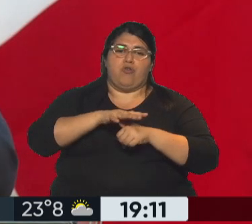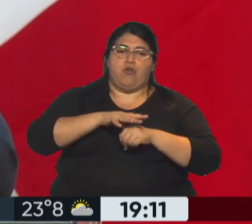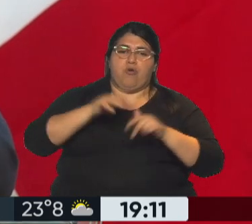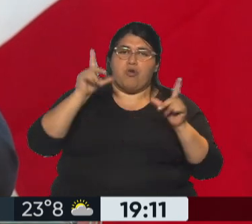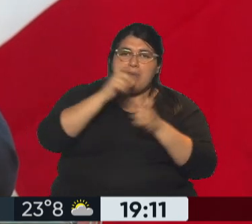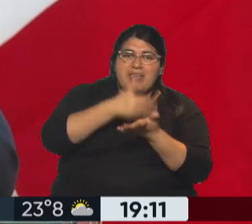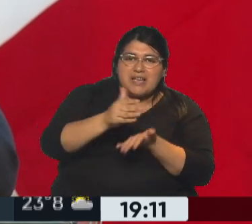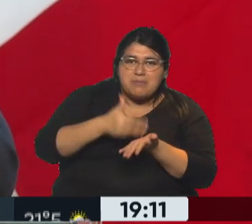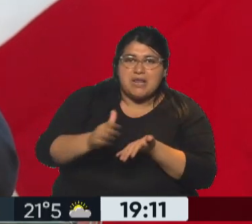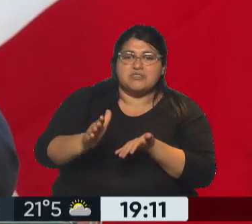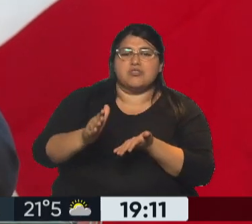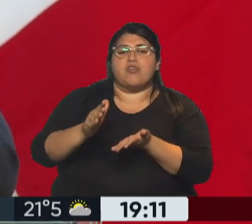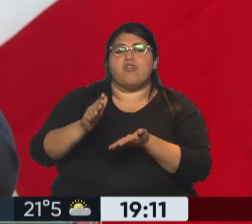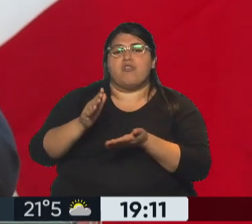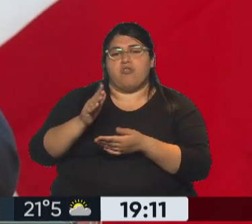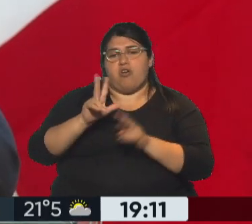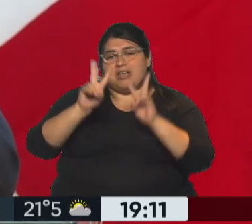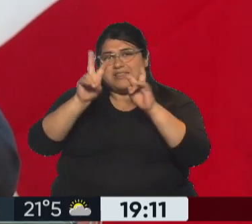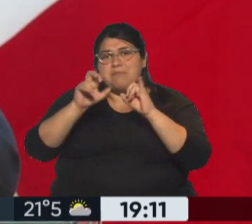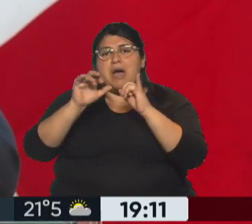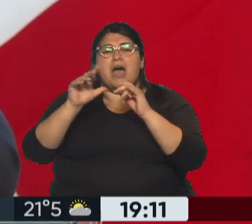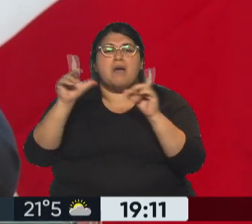discriminación, temas vinculados a la paz,